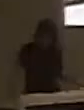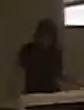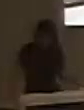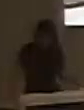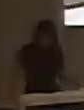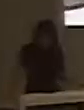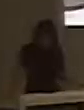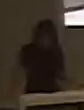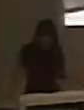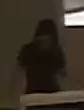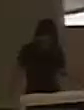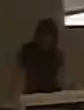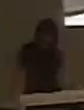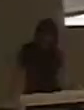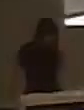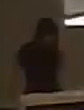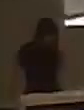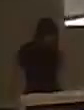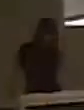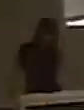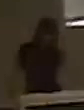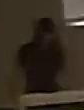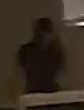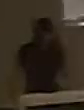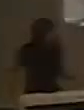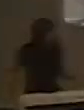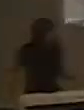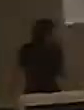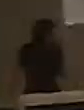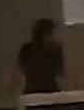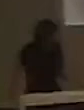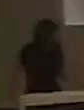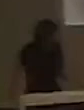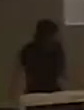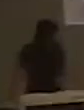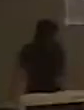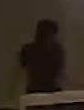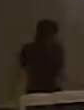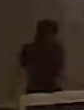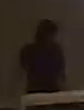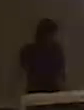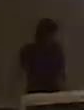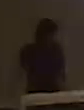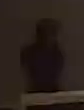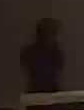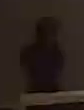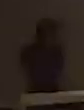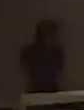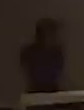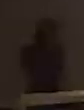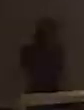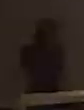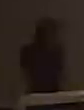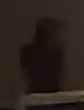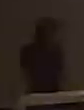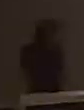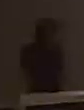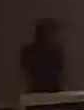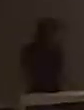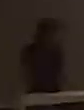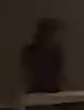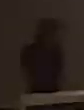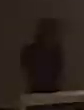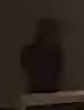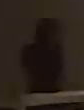Carmenek bide bat ireki zuen. Gaurko eguna, aintzindari bezala egin zuen lana eskertzekoa da. Baina une honetatik